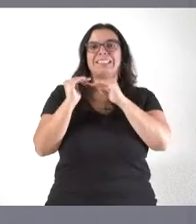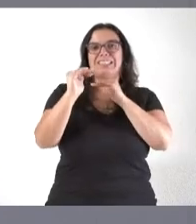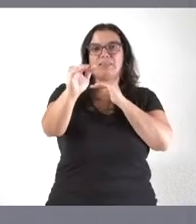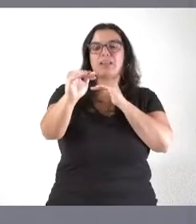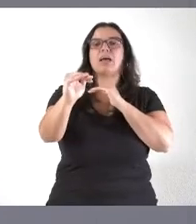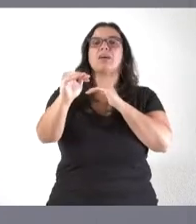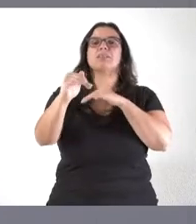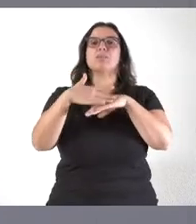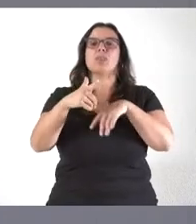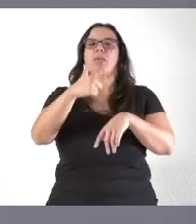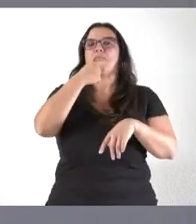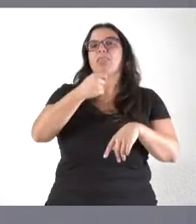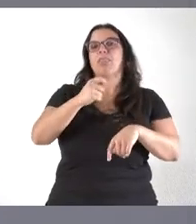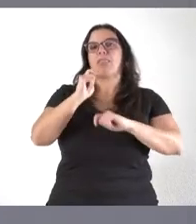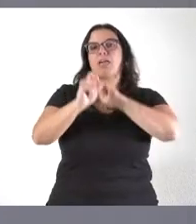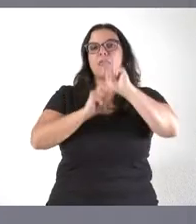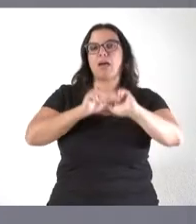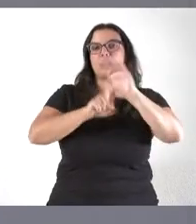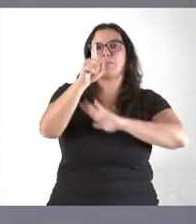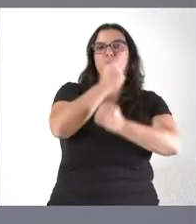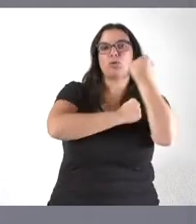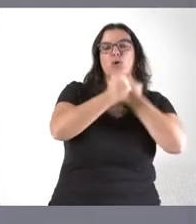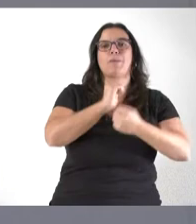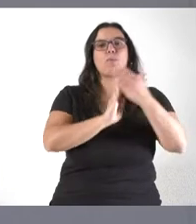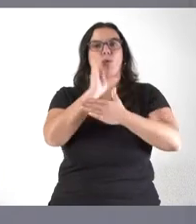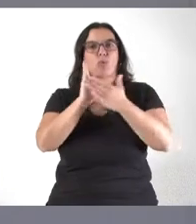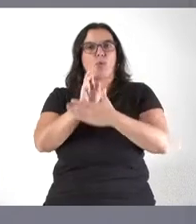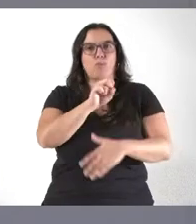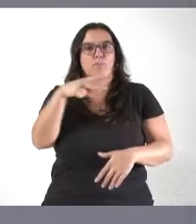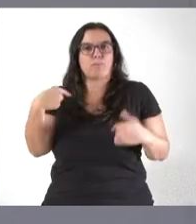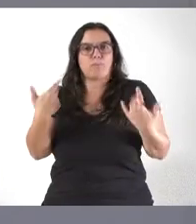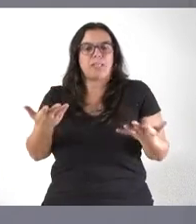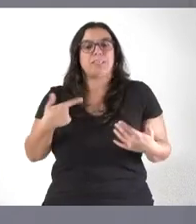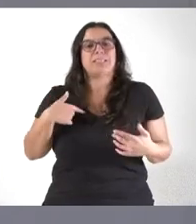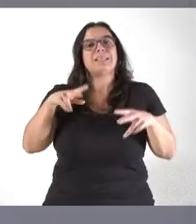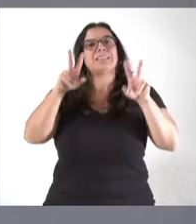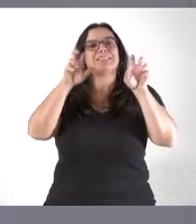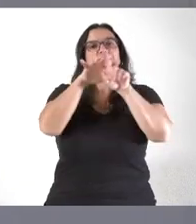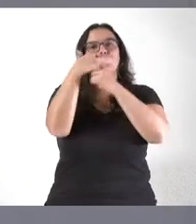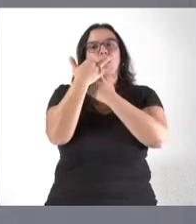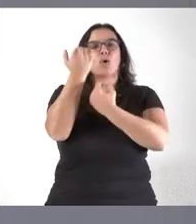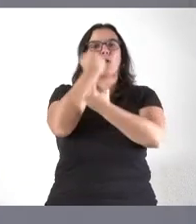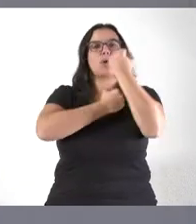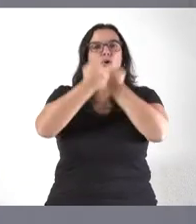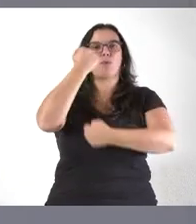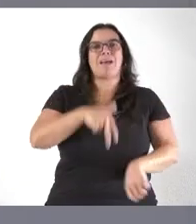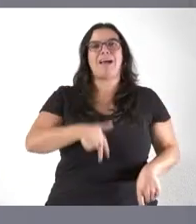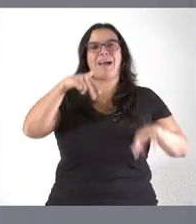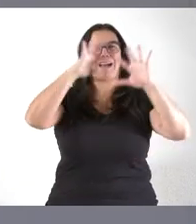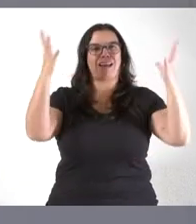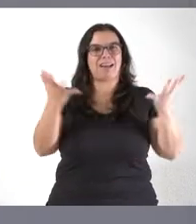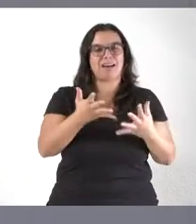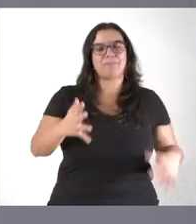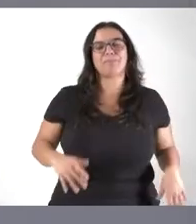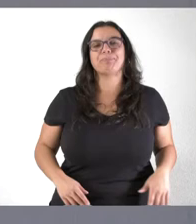favorecer el crecimiento económico y la actividad productiva y este es el escenario más económico el escenario